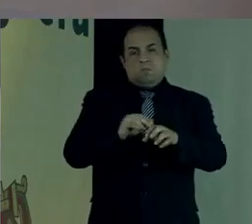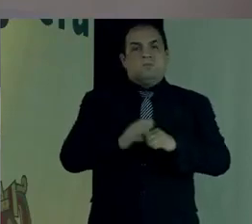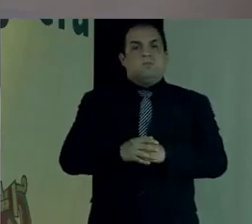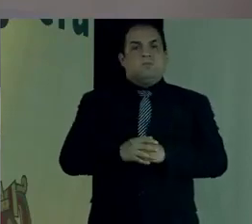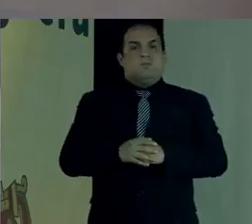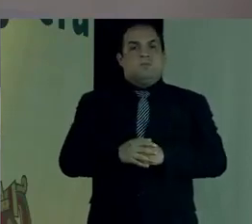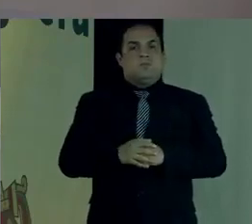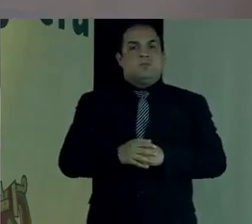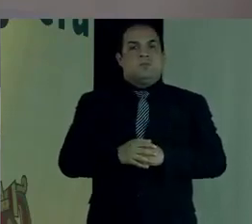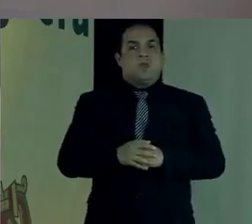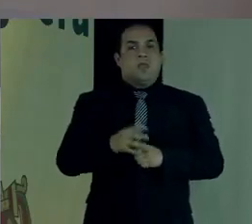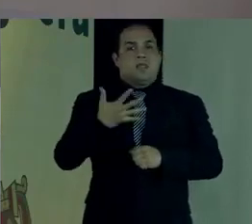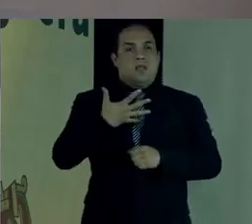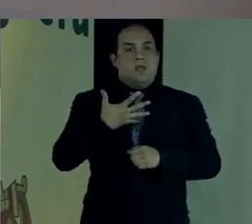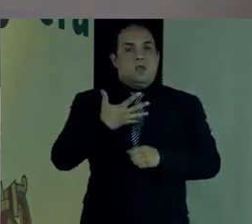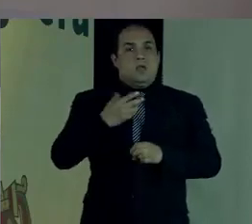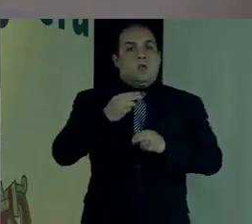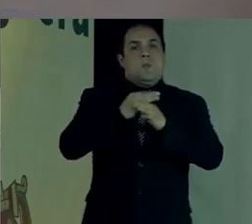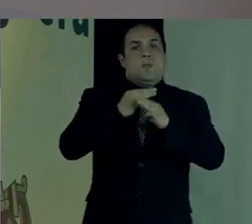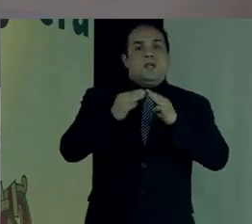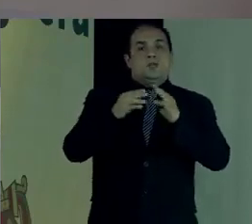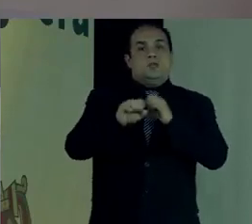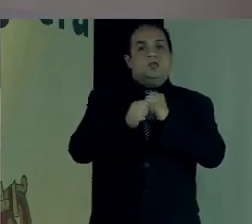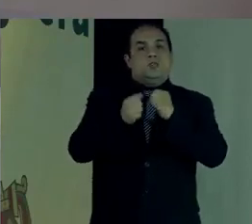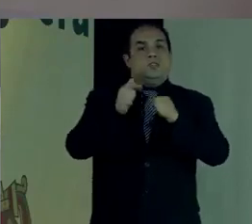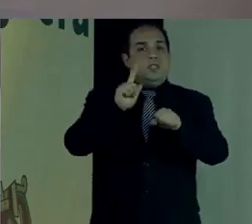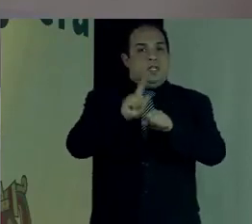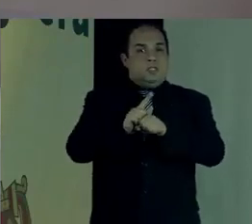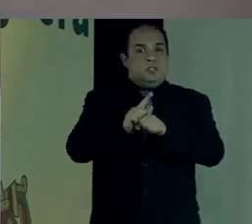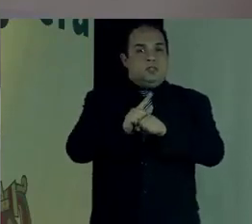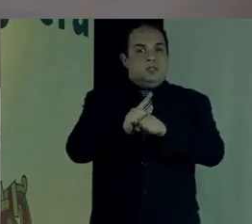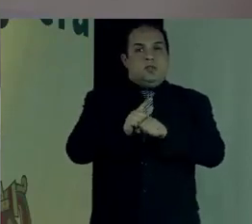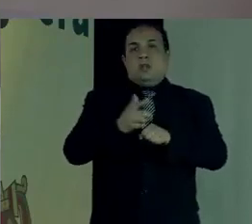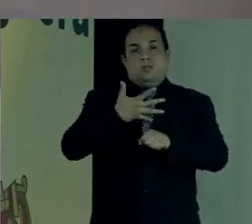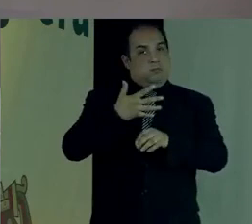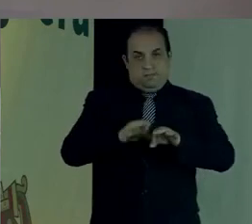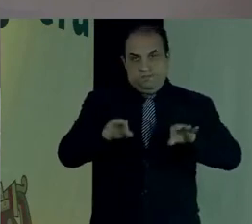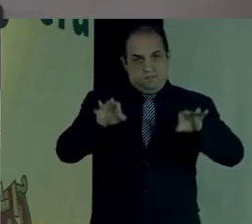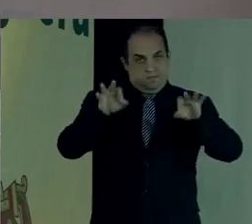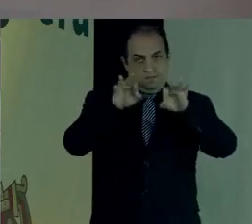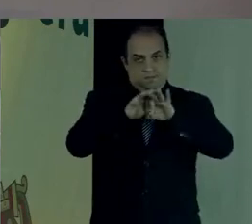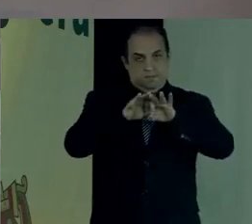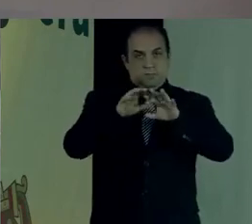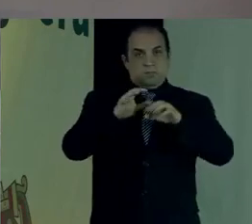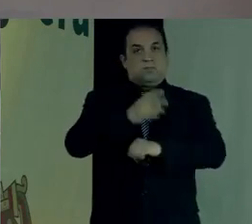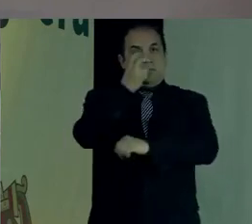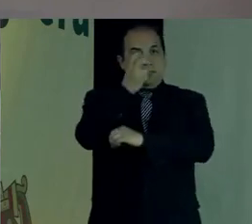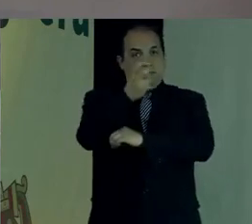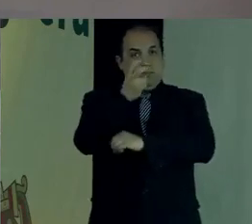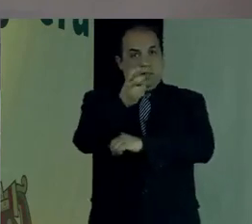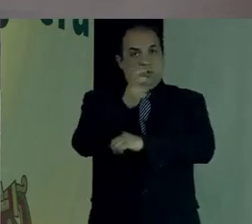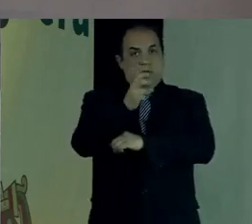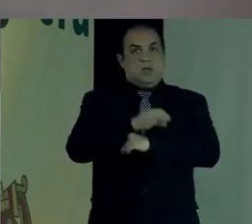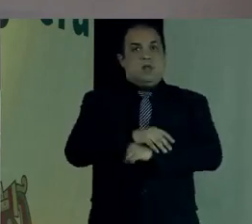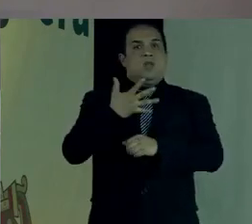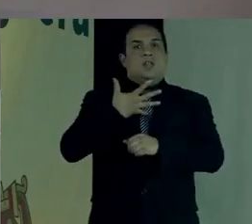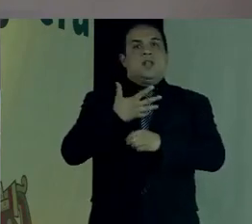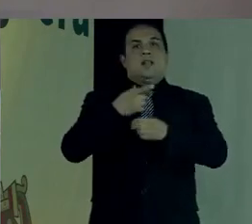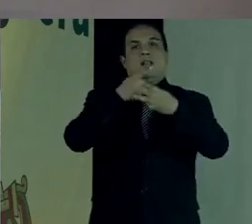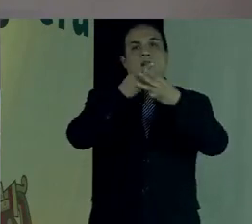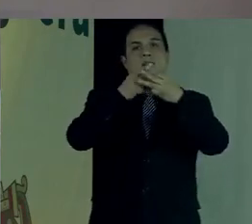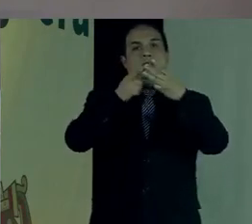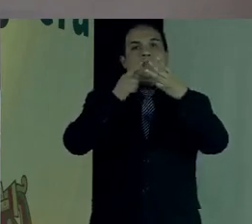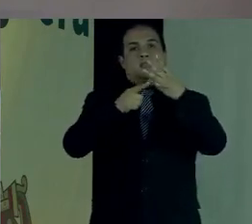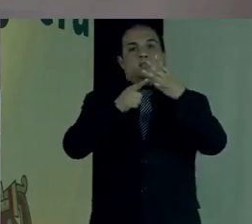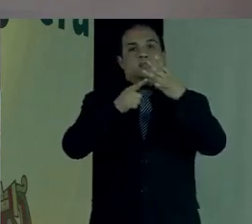en donde los elementos sociales no juegan un papel crucial y esto aunque no forma parte de las tres